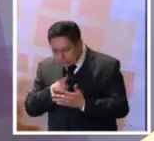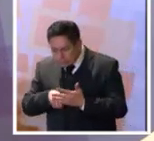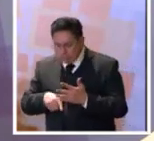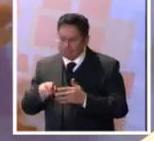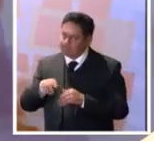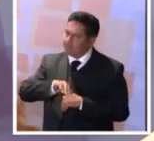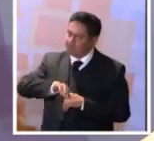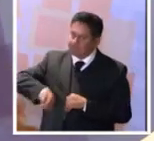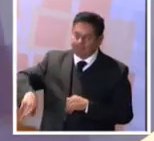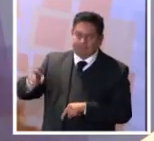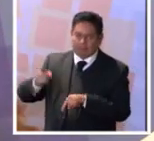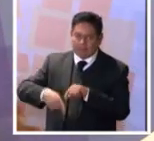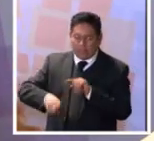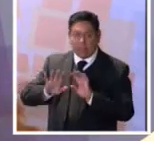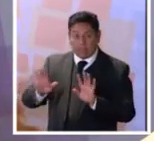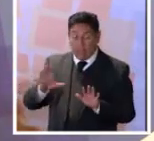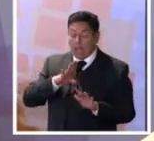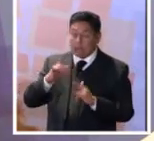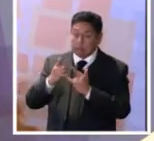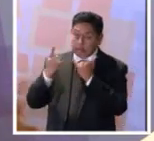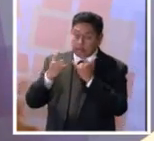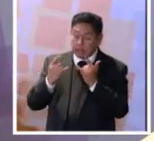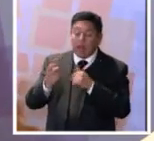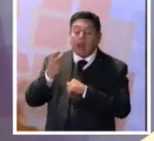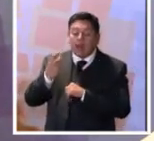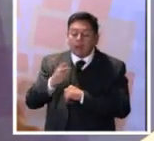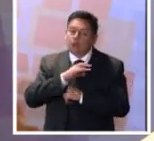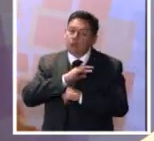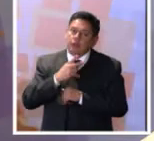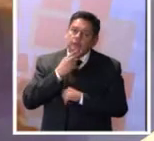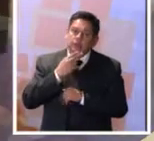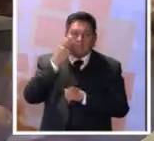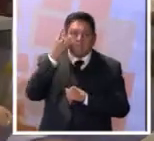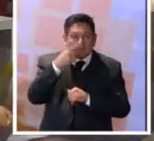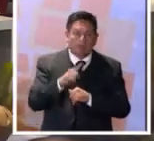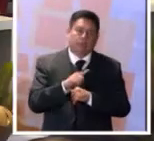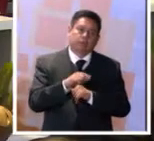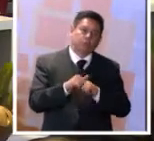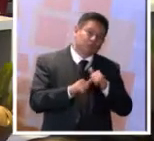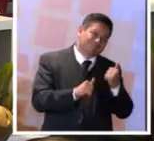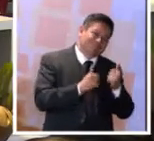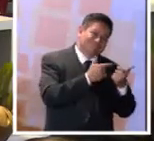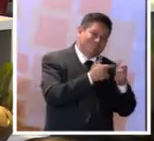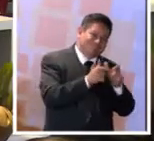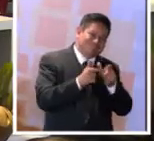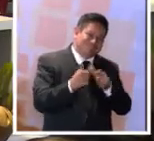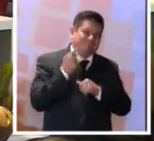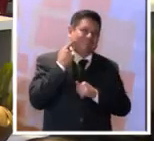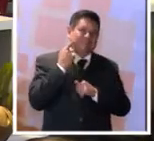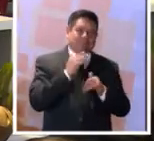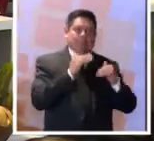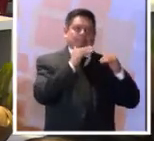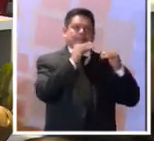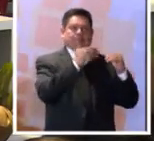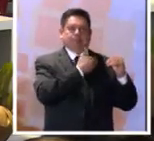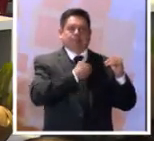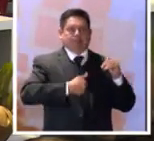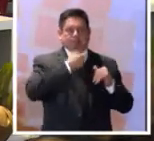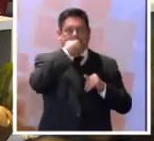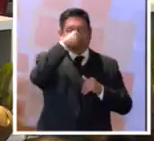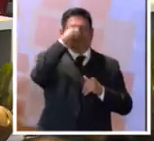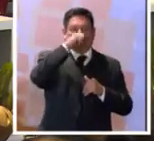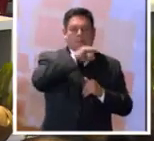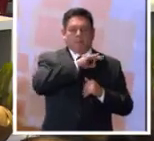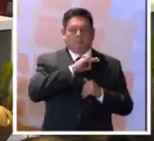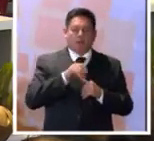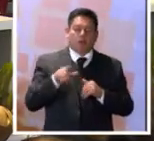experiencias para el tema del sistema de partidos políticos. Gracias, Enrique. Alejandra, por favor. Básicamente